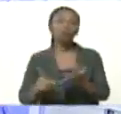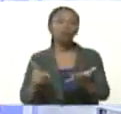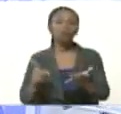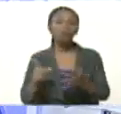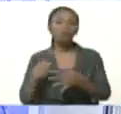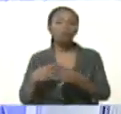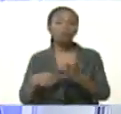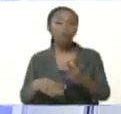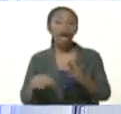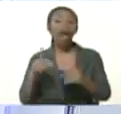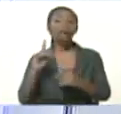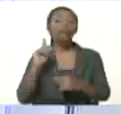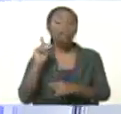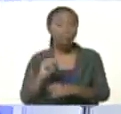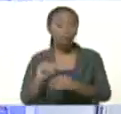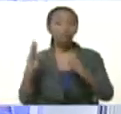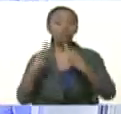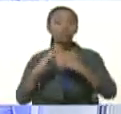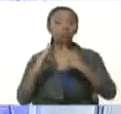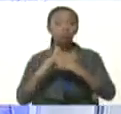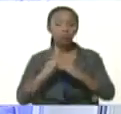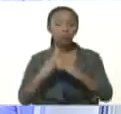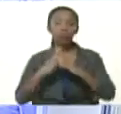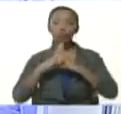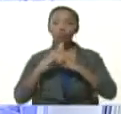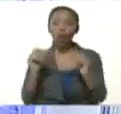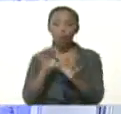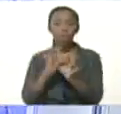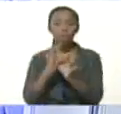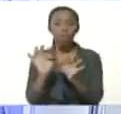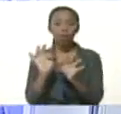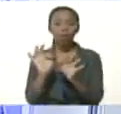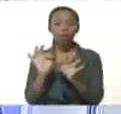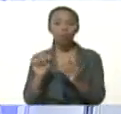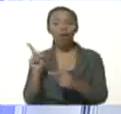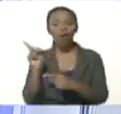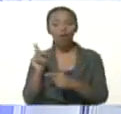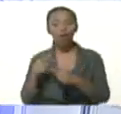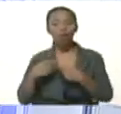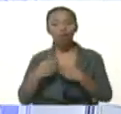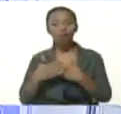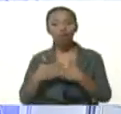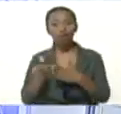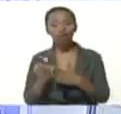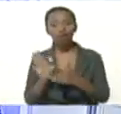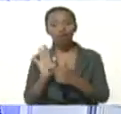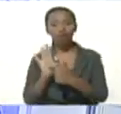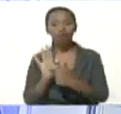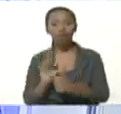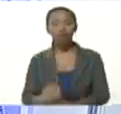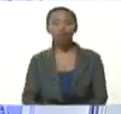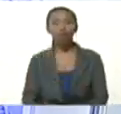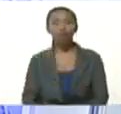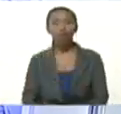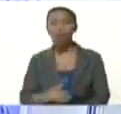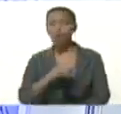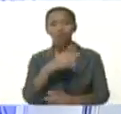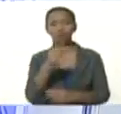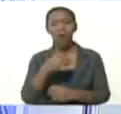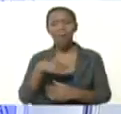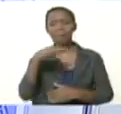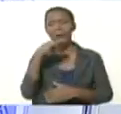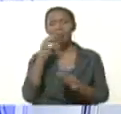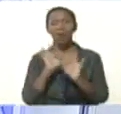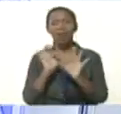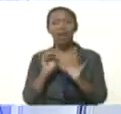caso, hasta en viviendas, Petro, en Petro. Todo en Petro. Bueno, es más sencillo, digo yo, me permiten la cuña, pues, no sé, no se vayan a poner bravos.